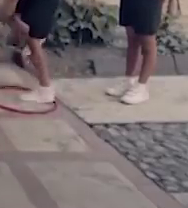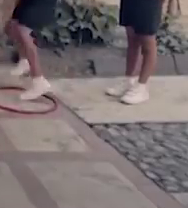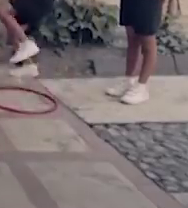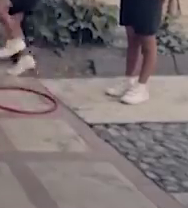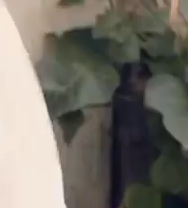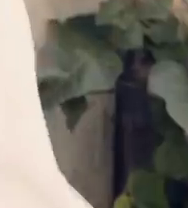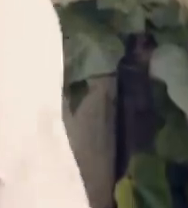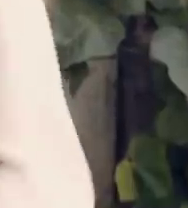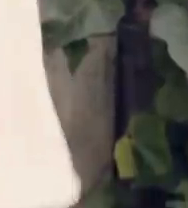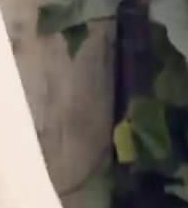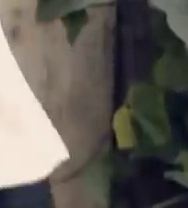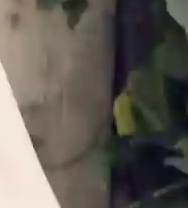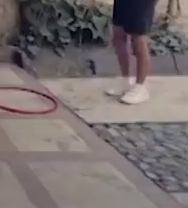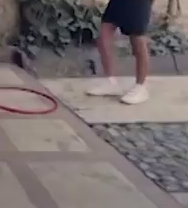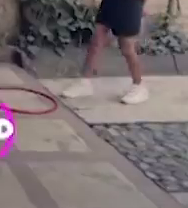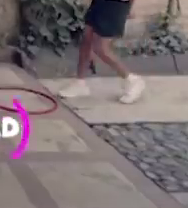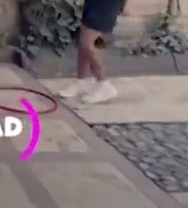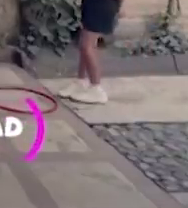¡Gracias!